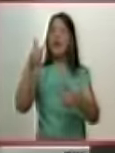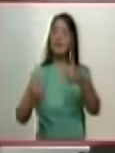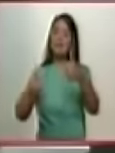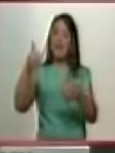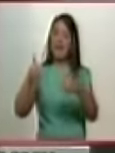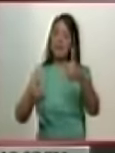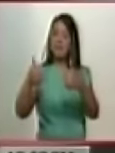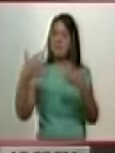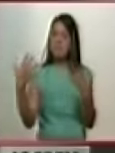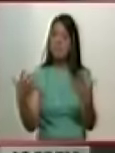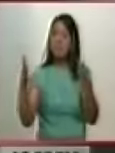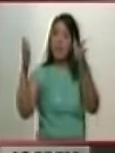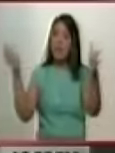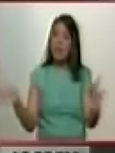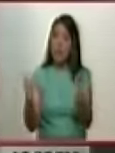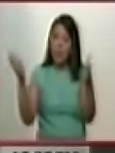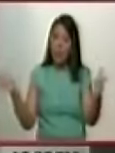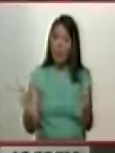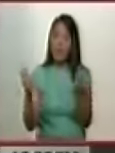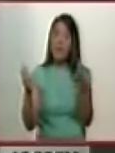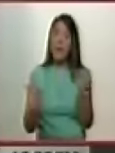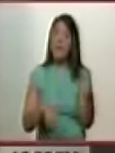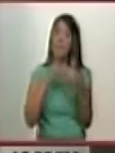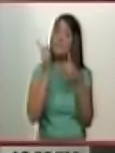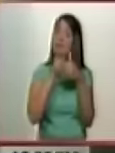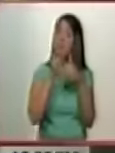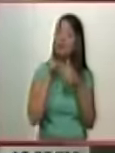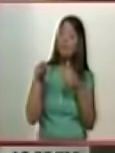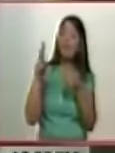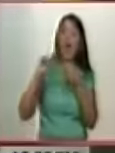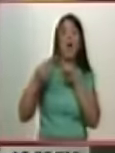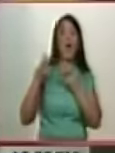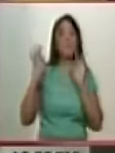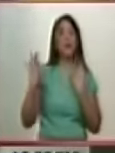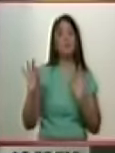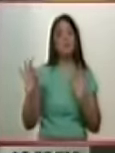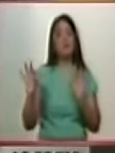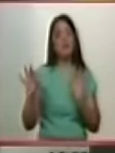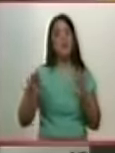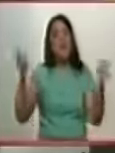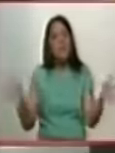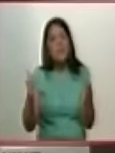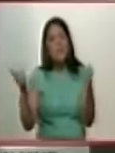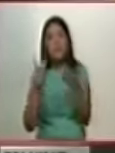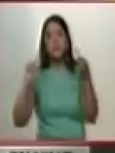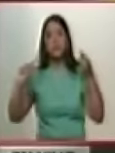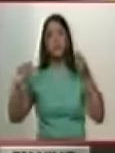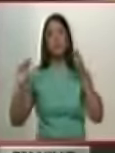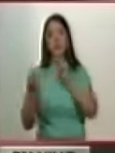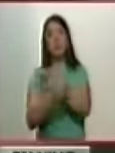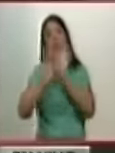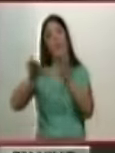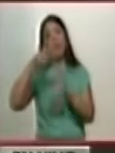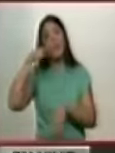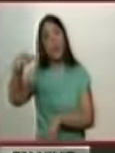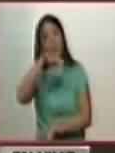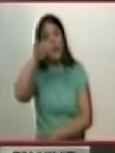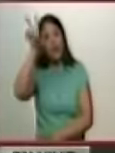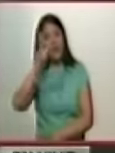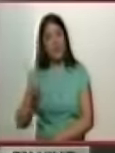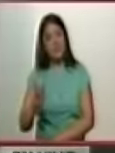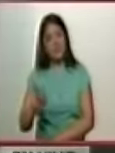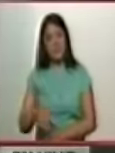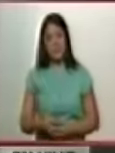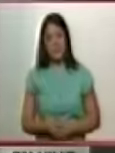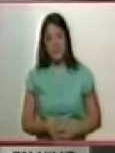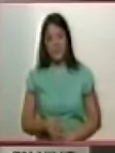van a impulsar, primero a garantizar la paz, la tranquilidad, y a impulsar los cambios a favor del pueblo de Venezuela desde la Asamblea